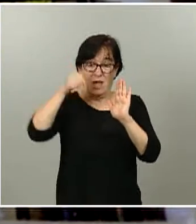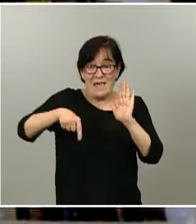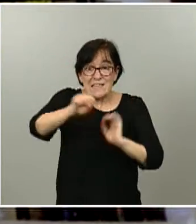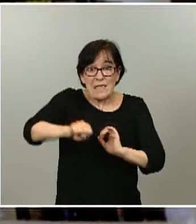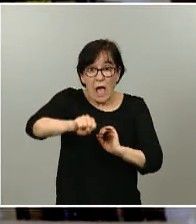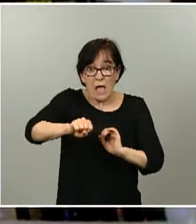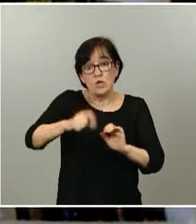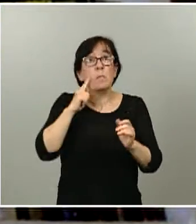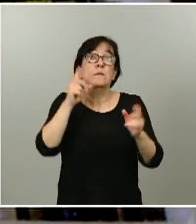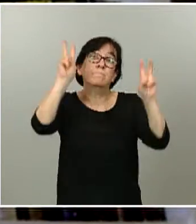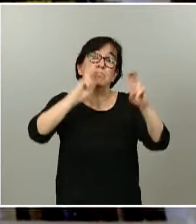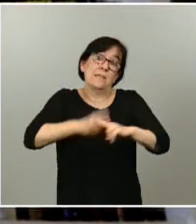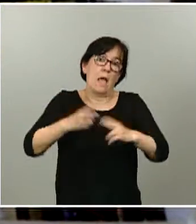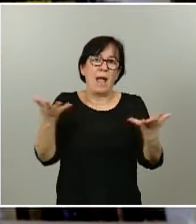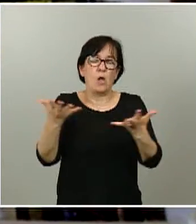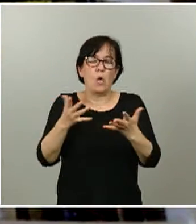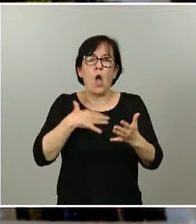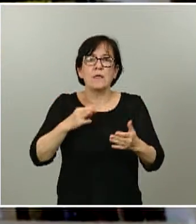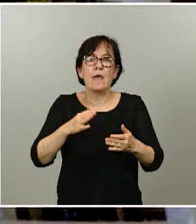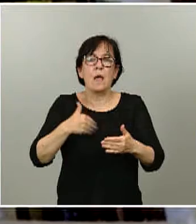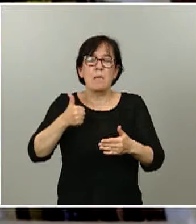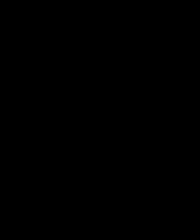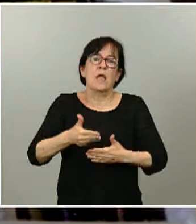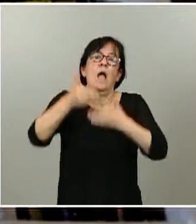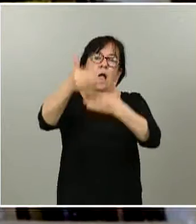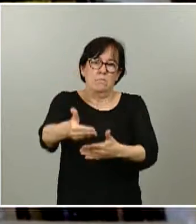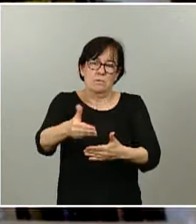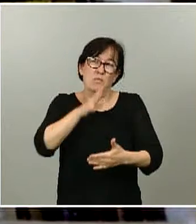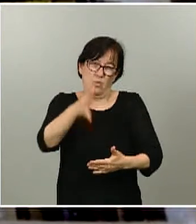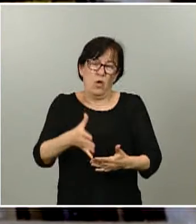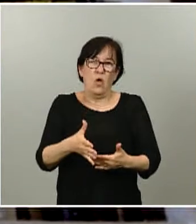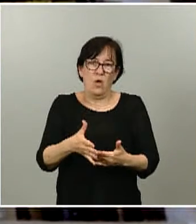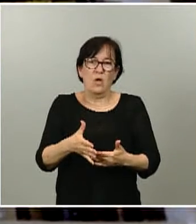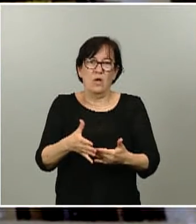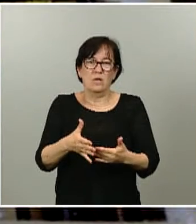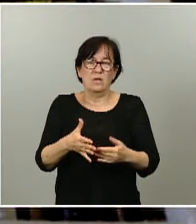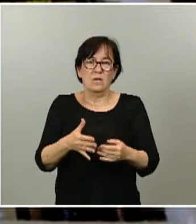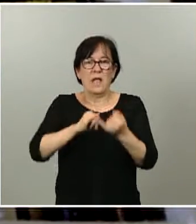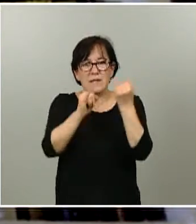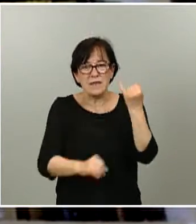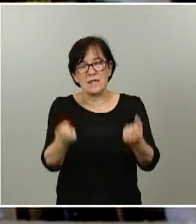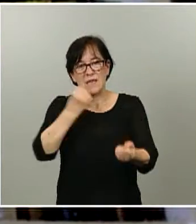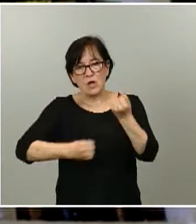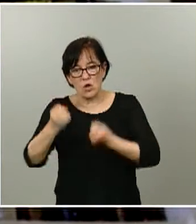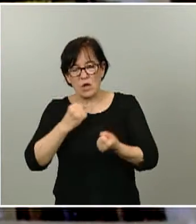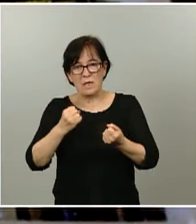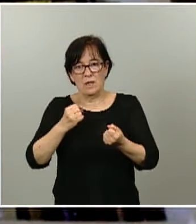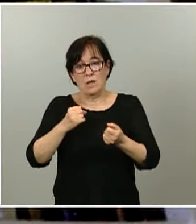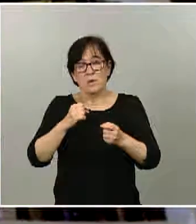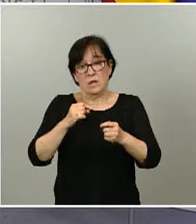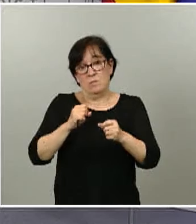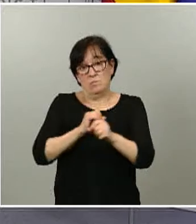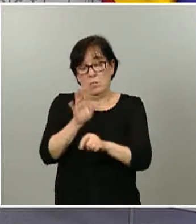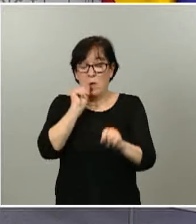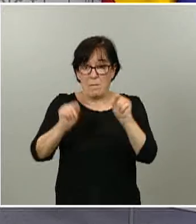urgente, o esto queda aplazado como consecuencia de la crisis económica, las consecuencias de la pandemia? Y la tercera es